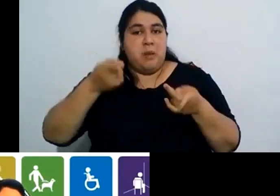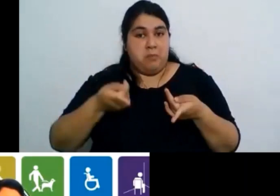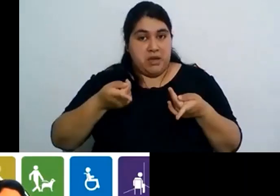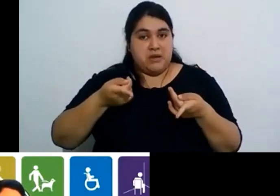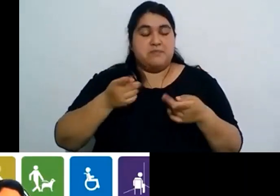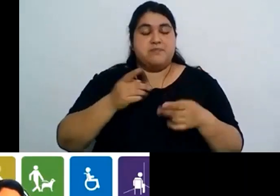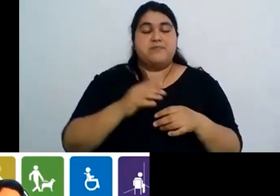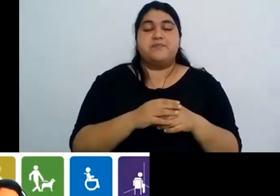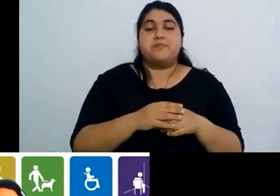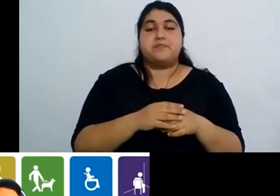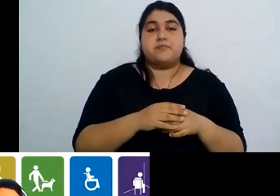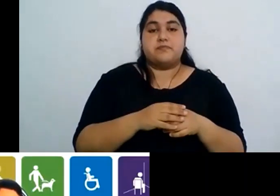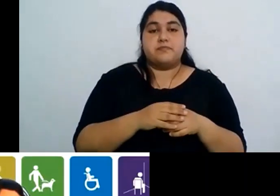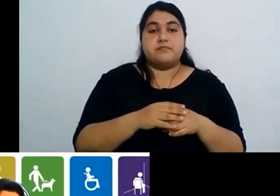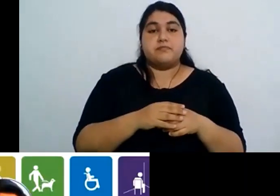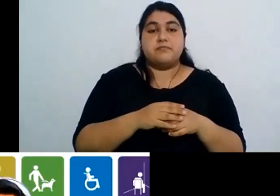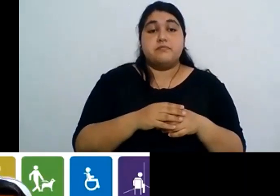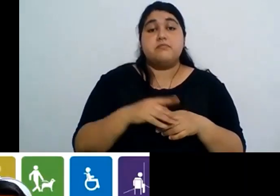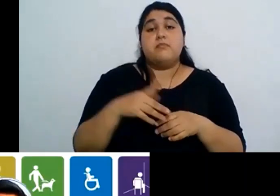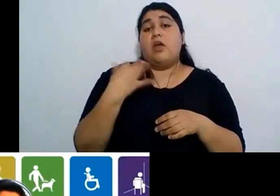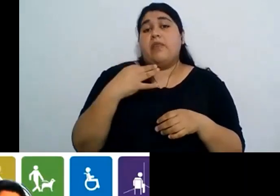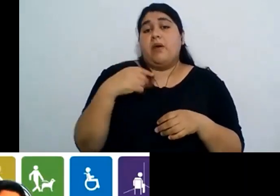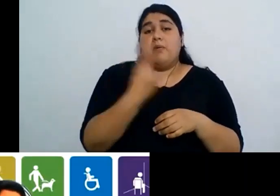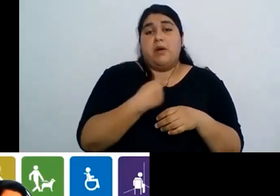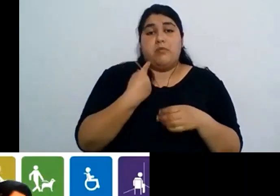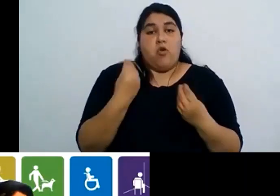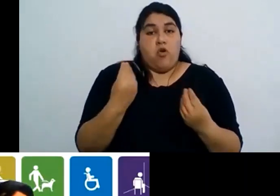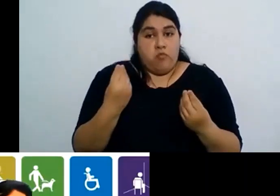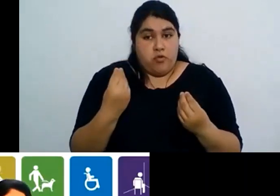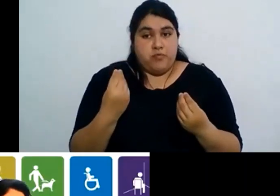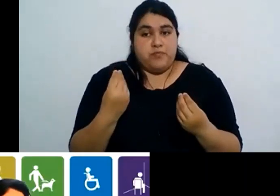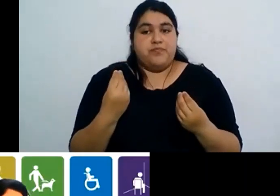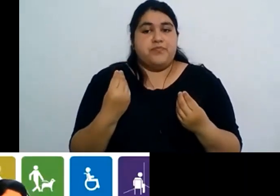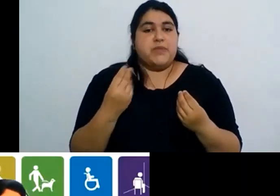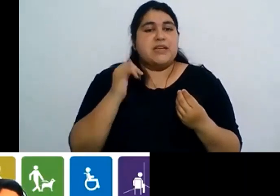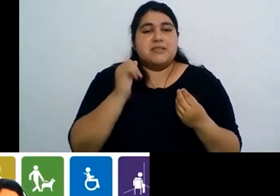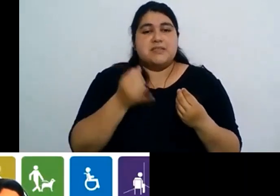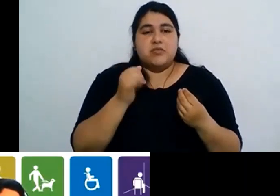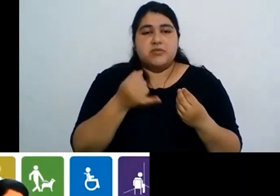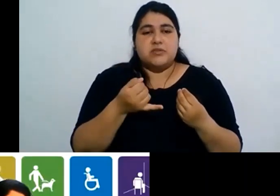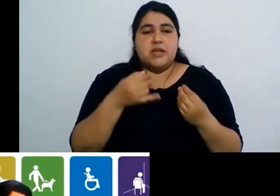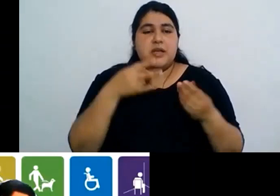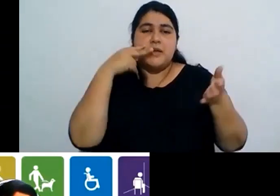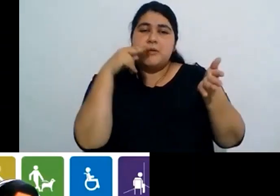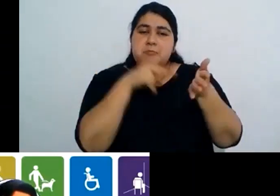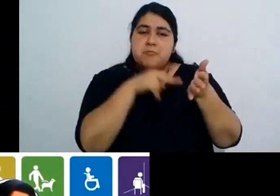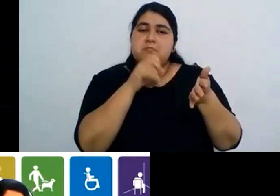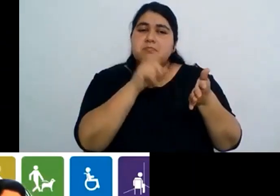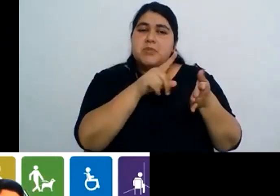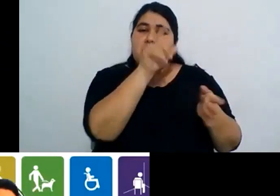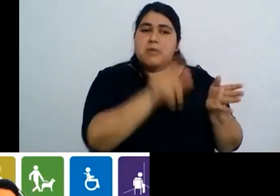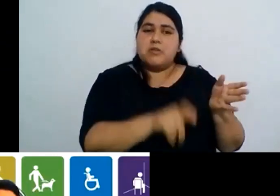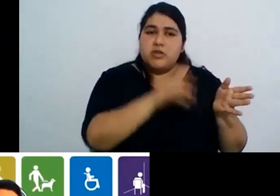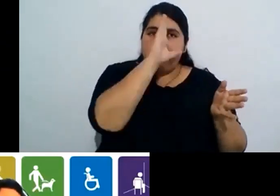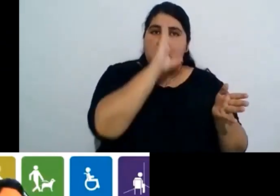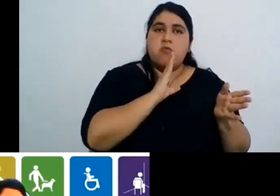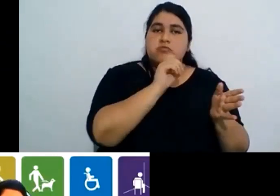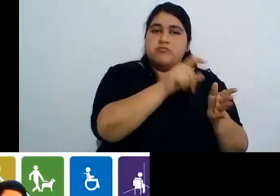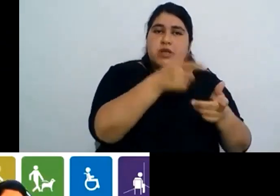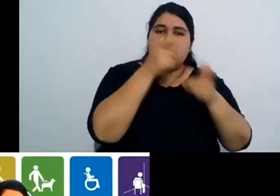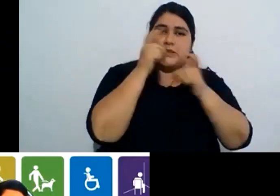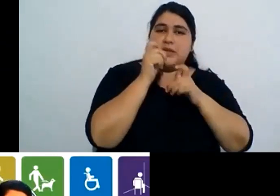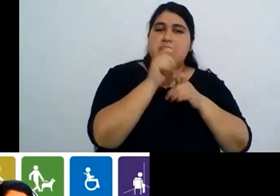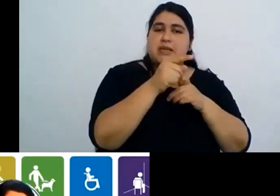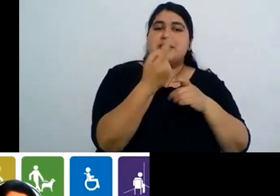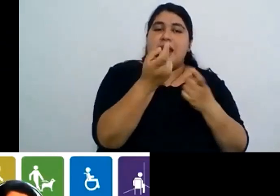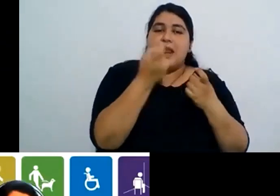Entonces nosotros lo que debemos hacer es tomar en cuenta desde el hipoacústico, que solo necesita que le